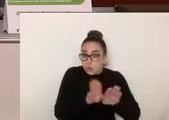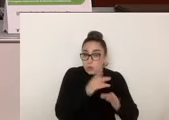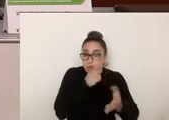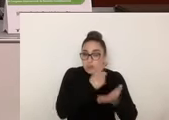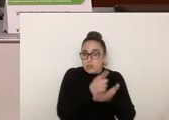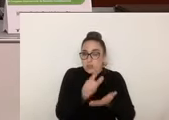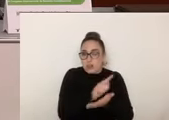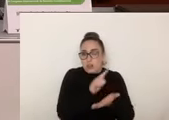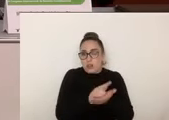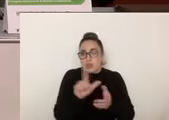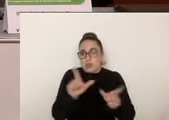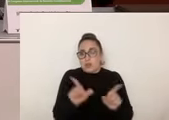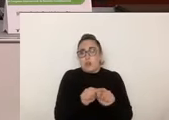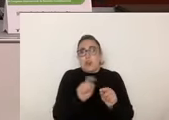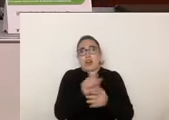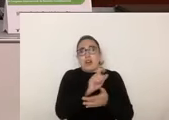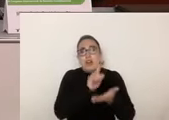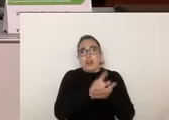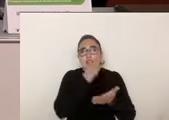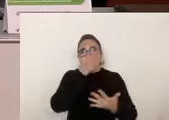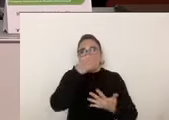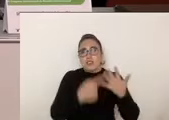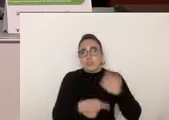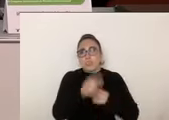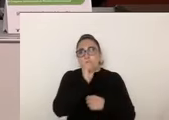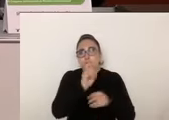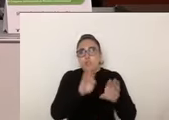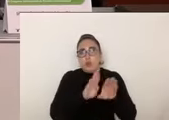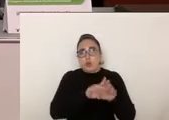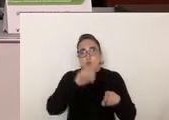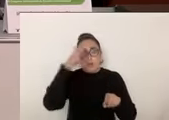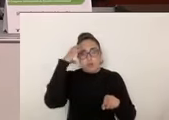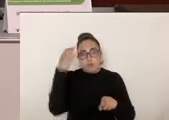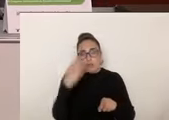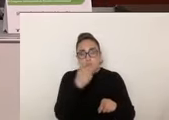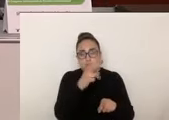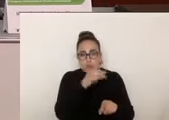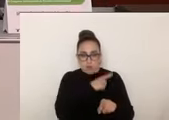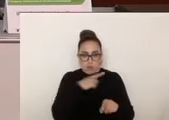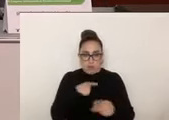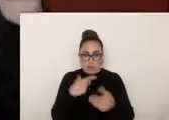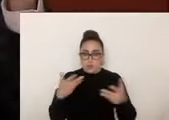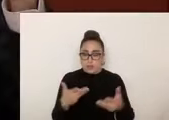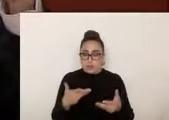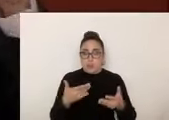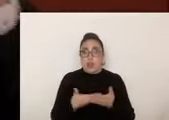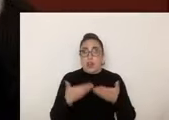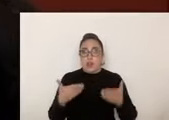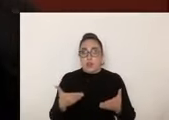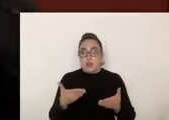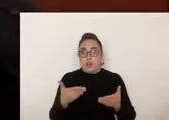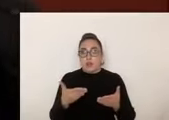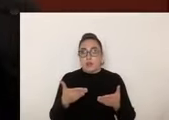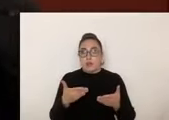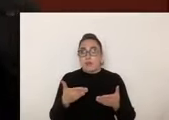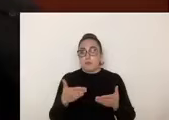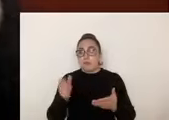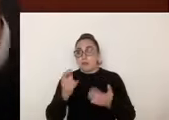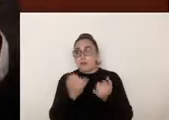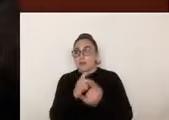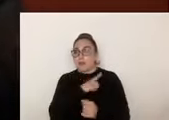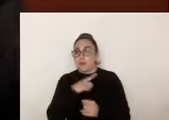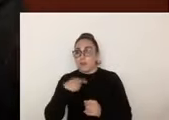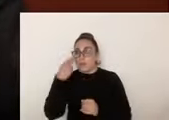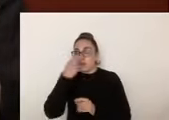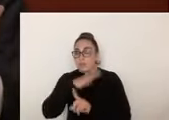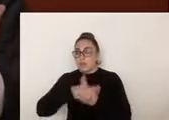establece lo que son las conductas ilícitas. Eso es un juicio de antijuricidad. Y el merecimiento, en términos jurídico-penales, se